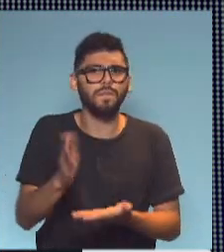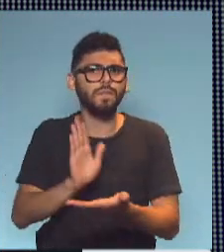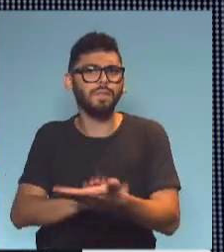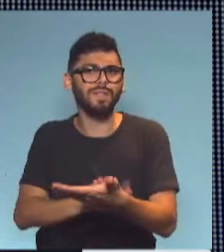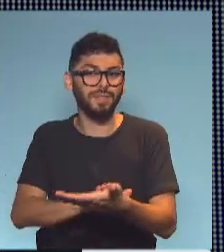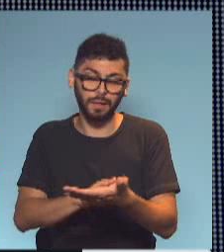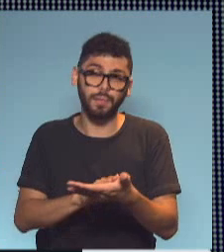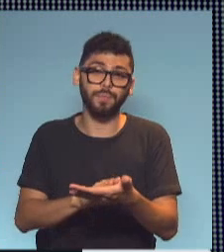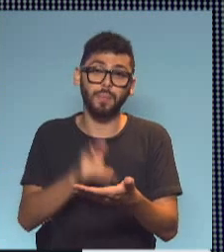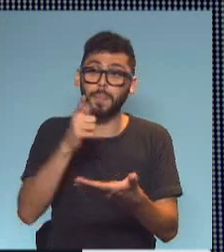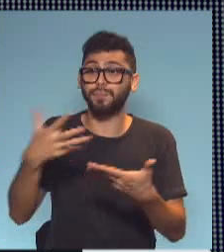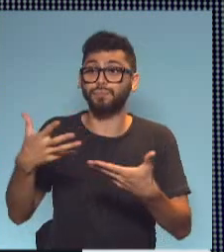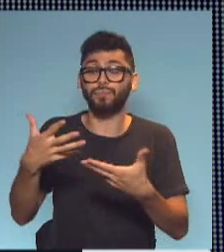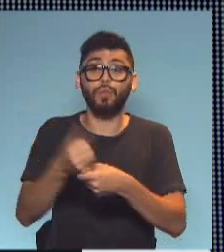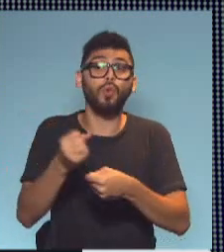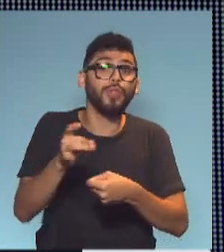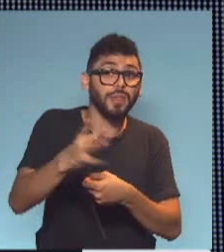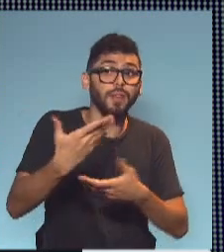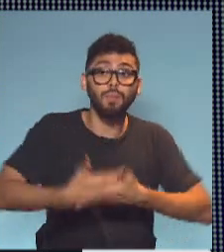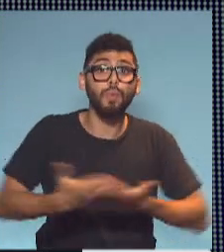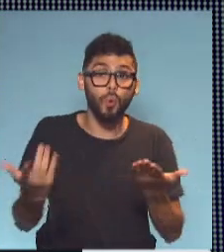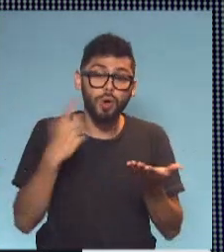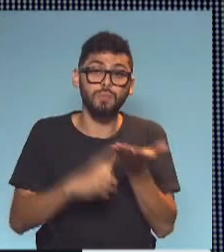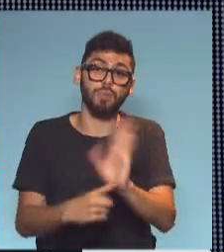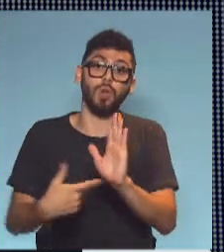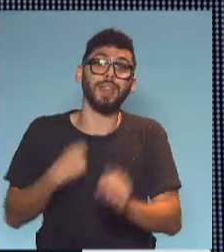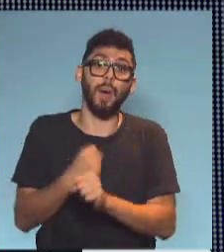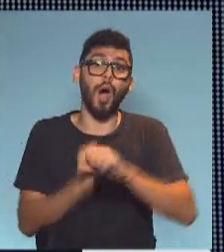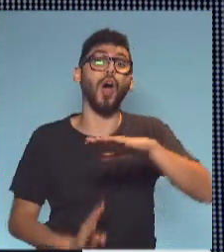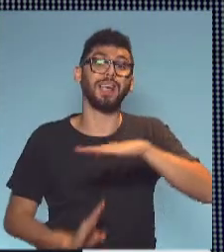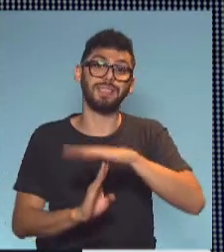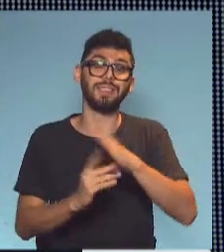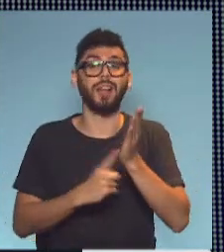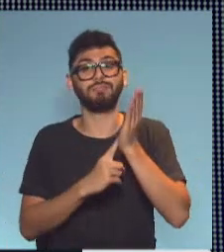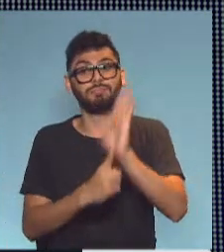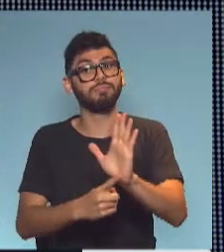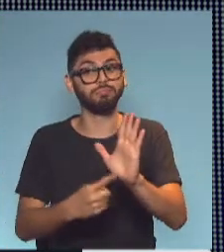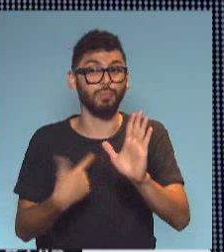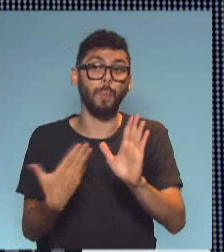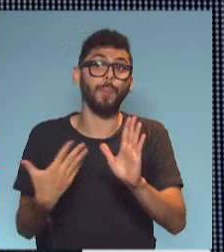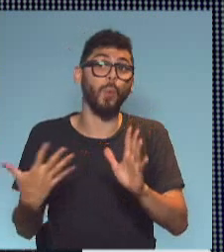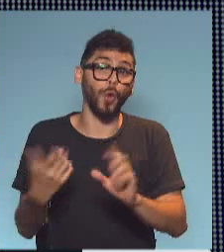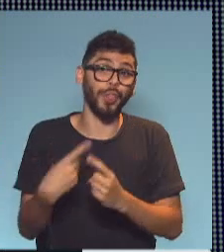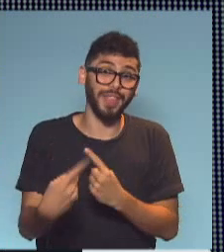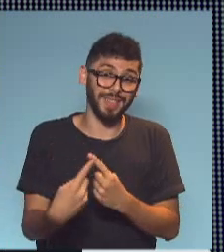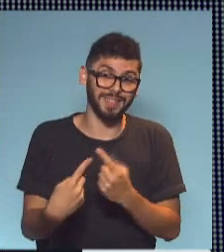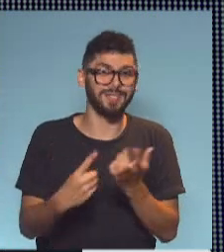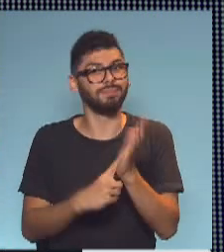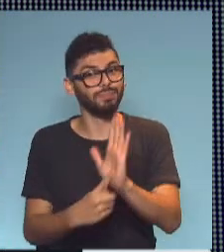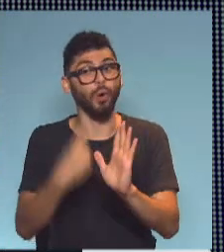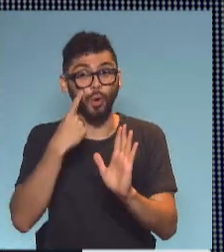necesaria, aparentemente, en el transporte público, para demostrar justamente que sos trabajador esencial y que podés utilizar este transporte. Pero